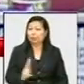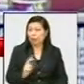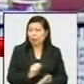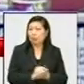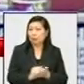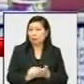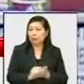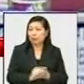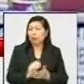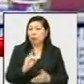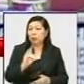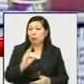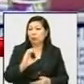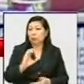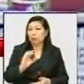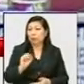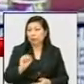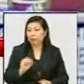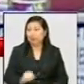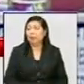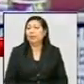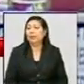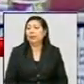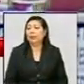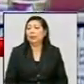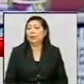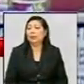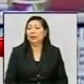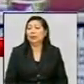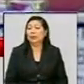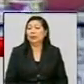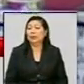2 meses en UCI con una traqueotomía